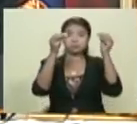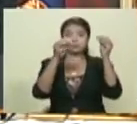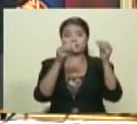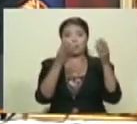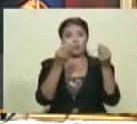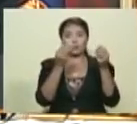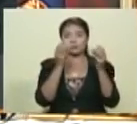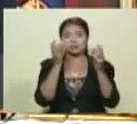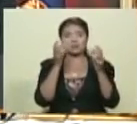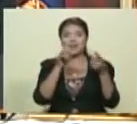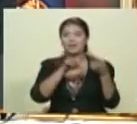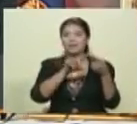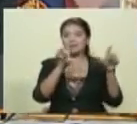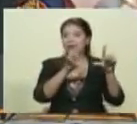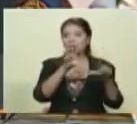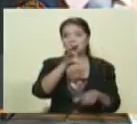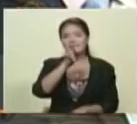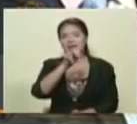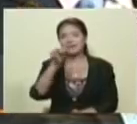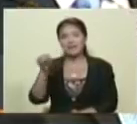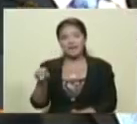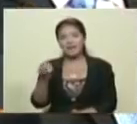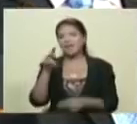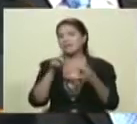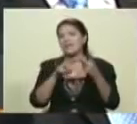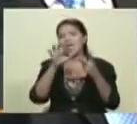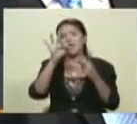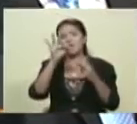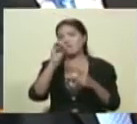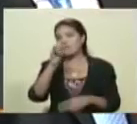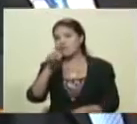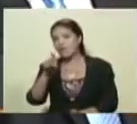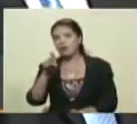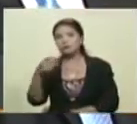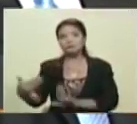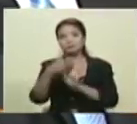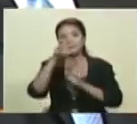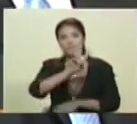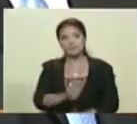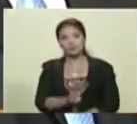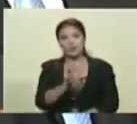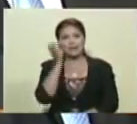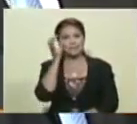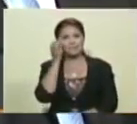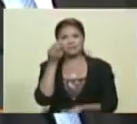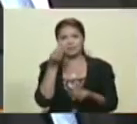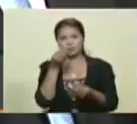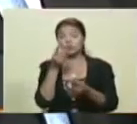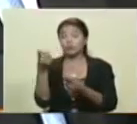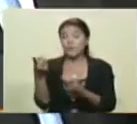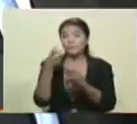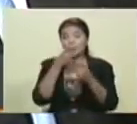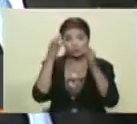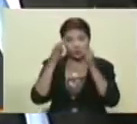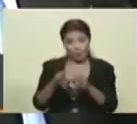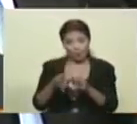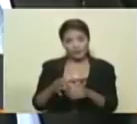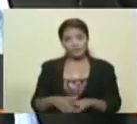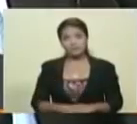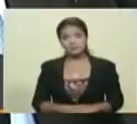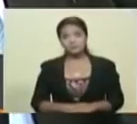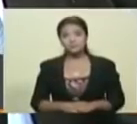News, de CNN, tantos Fox News que hacen contra Venezuela. Tu pregunta concreta,